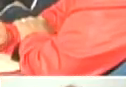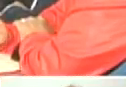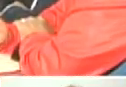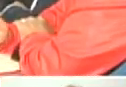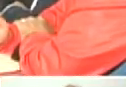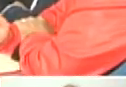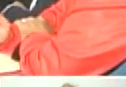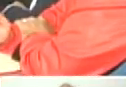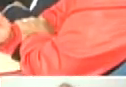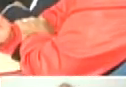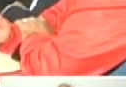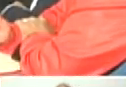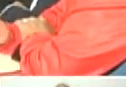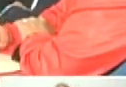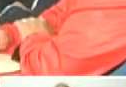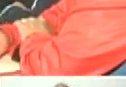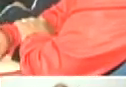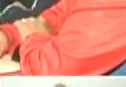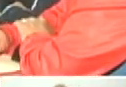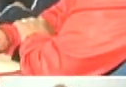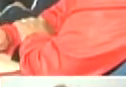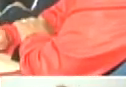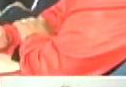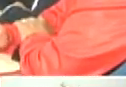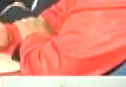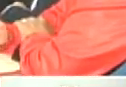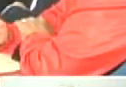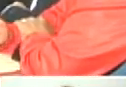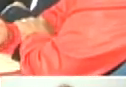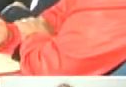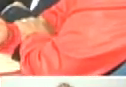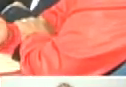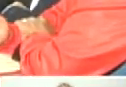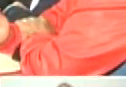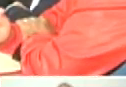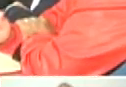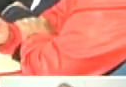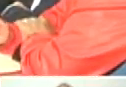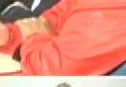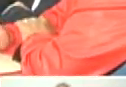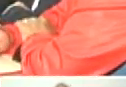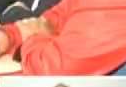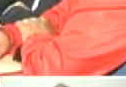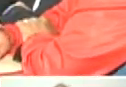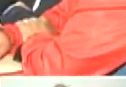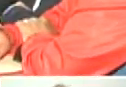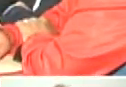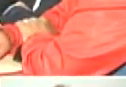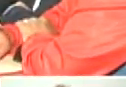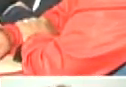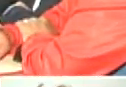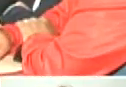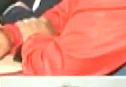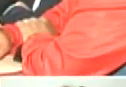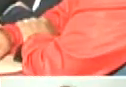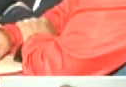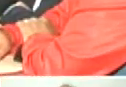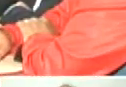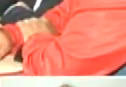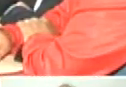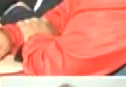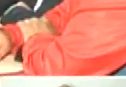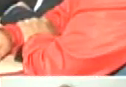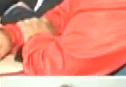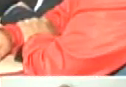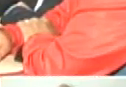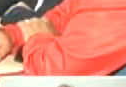de asuntos internacionales canciller del partido Adán coromoto Chávez frías presente